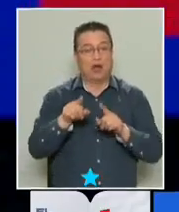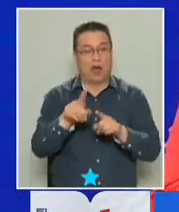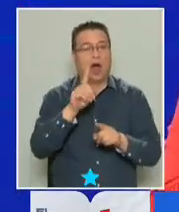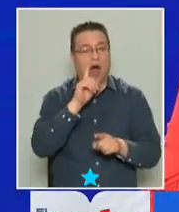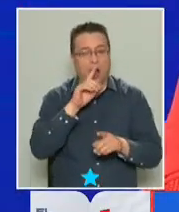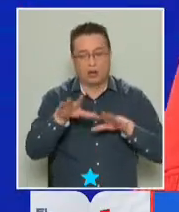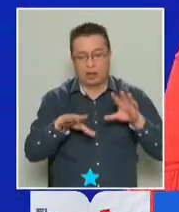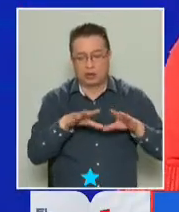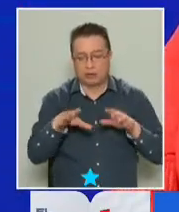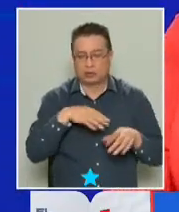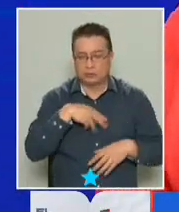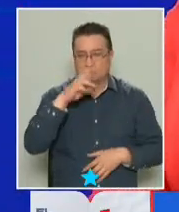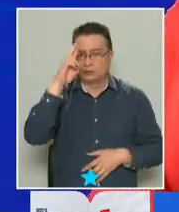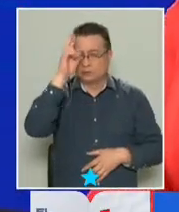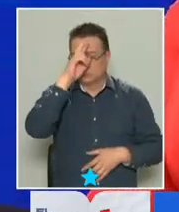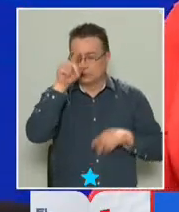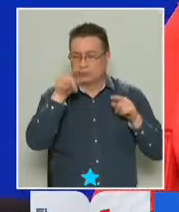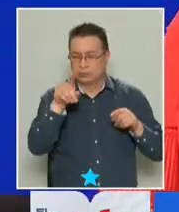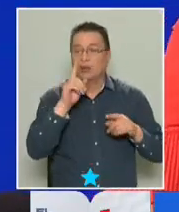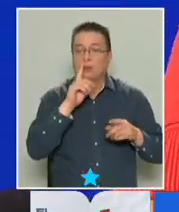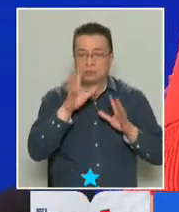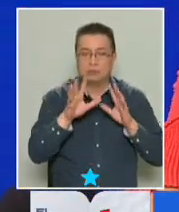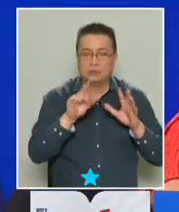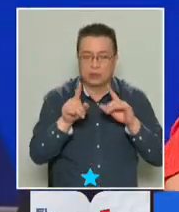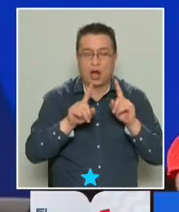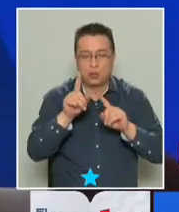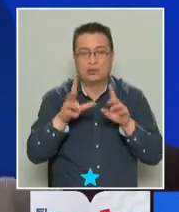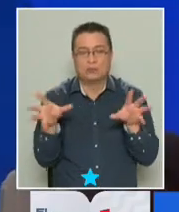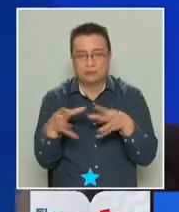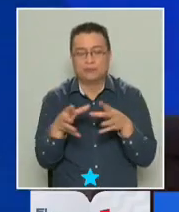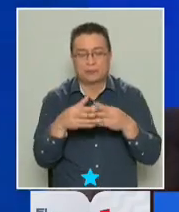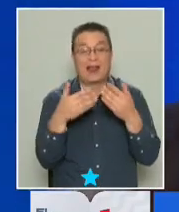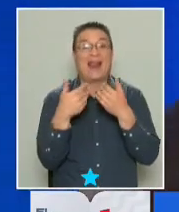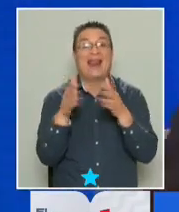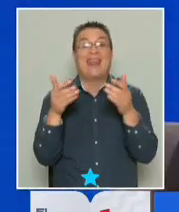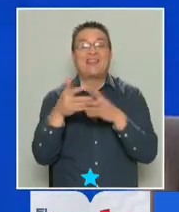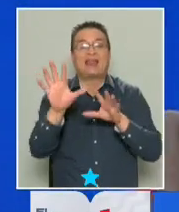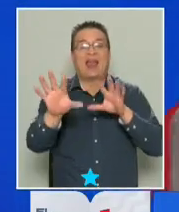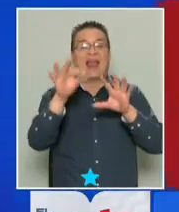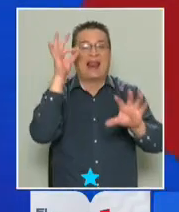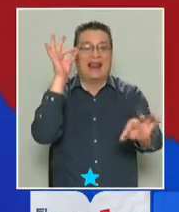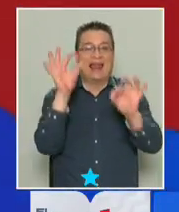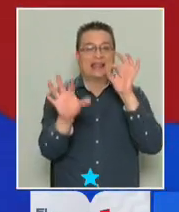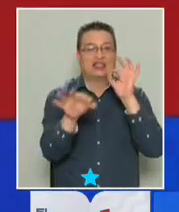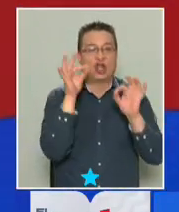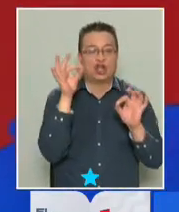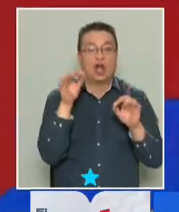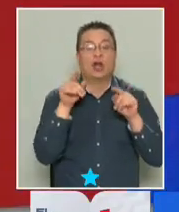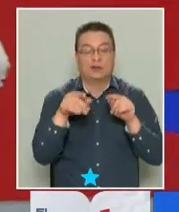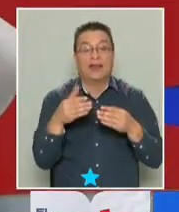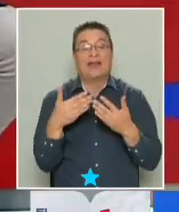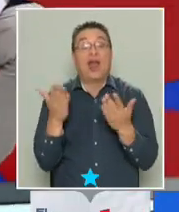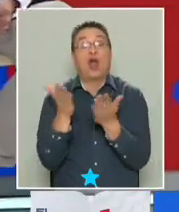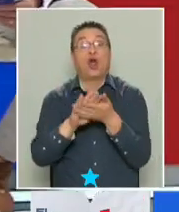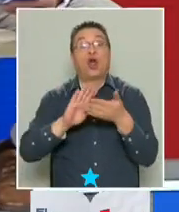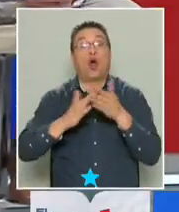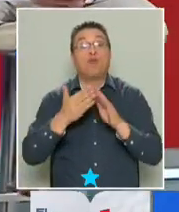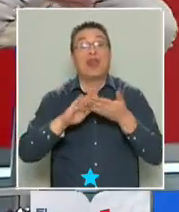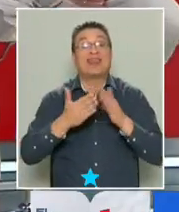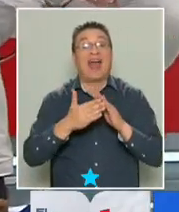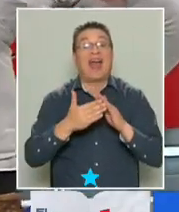cosa que a verse un poco este hacia este concepto en términos algunos sectores de la libertad de elección y en términos de la comunidad educativa y